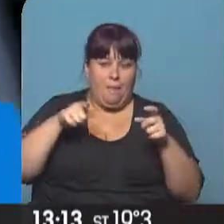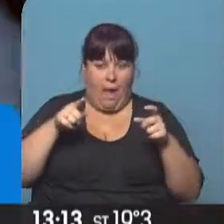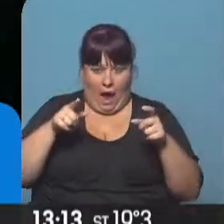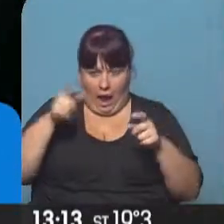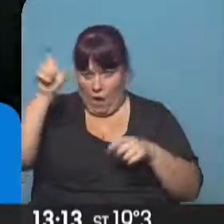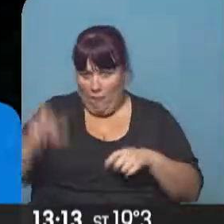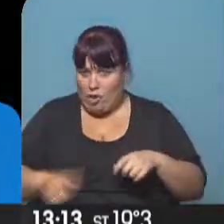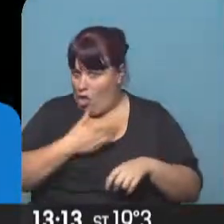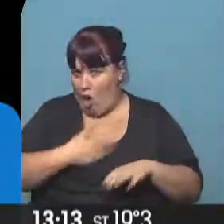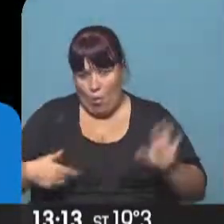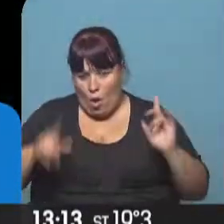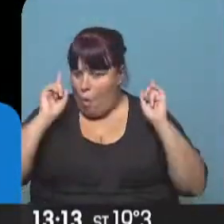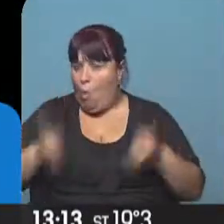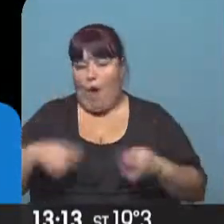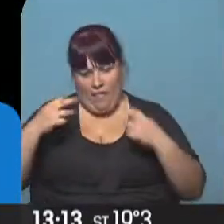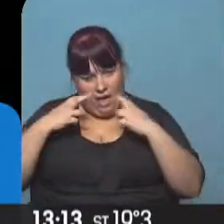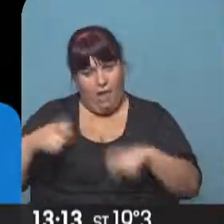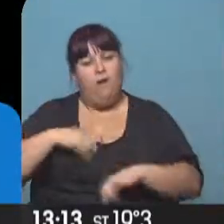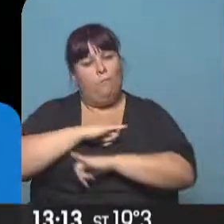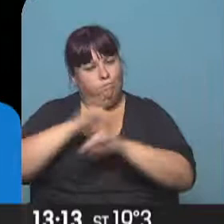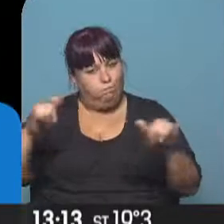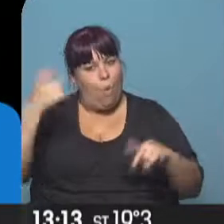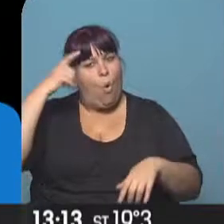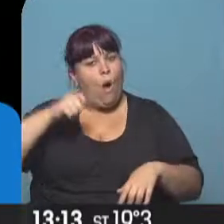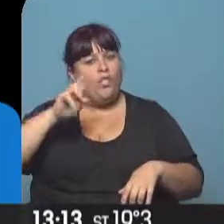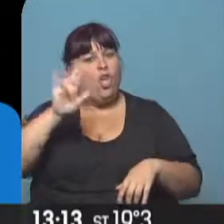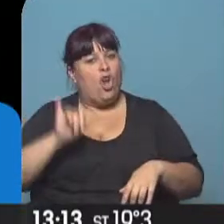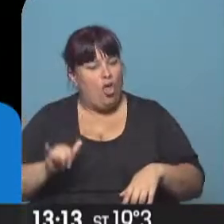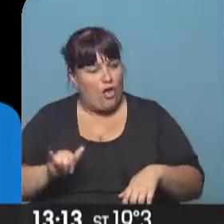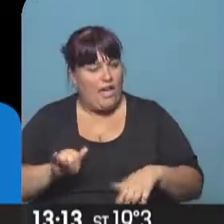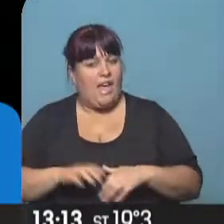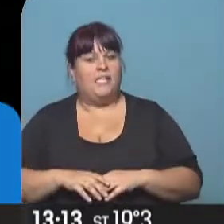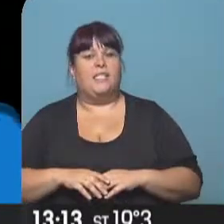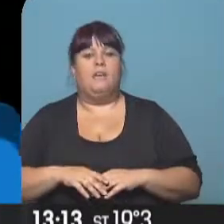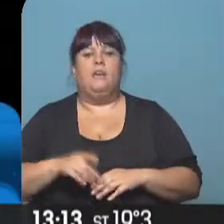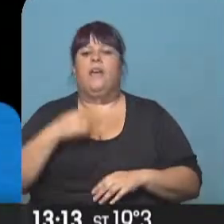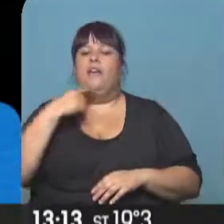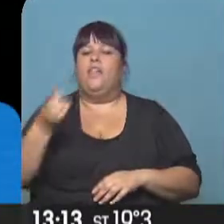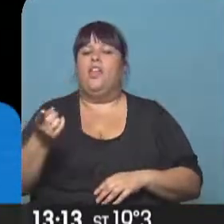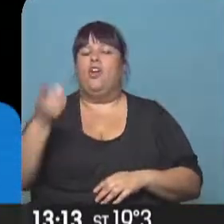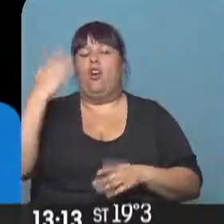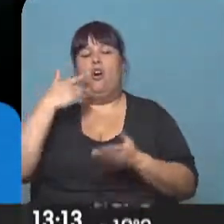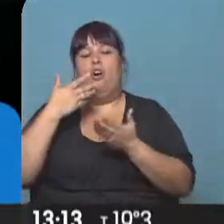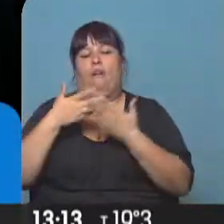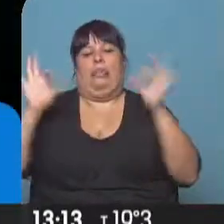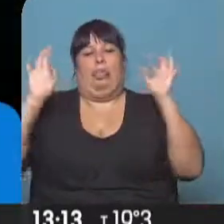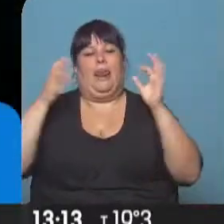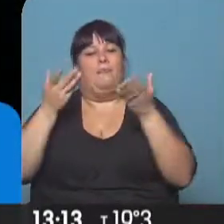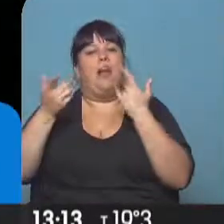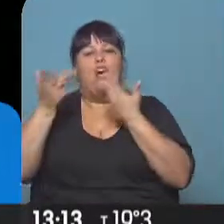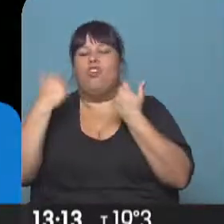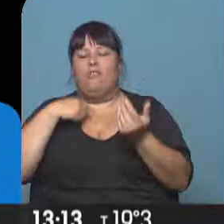un funcionario público. Lo hicimos saber cuando el juez Rodríguez se excusó en los fueros para no allanar